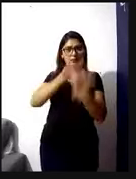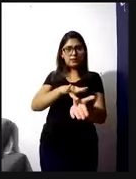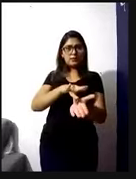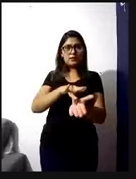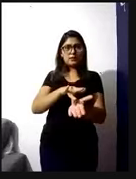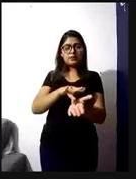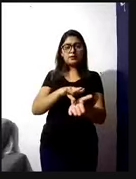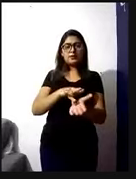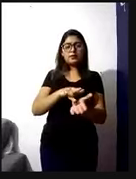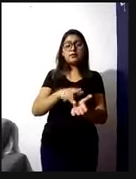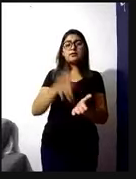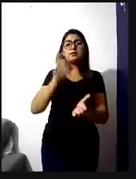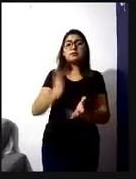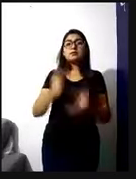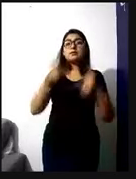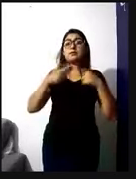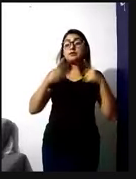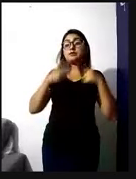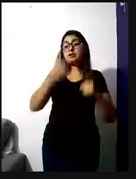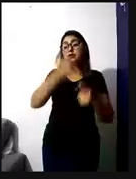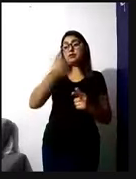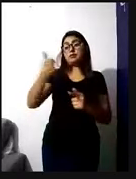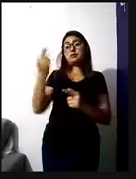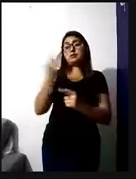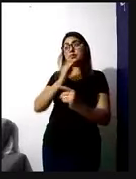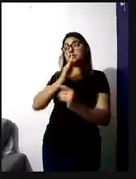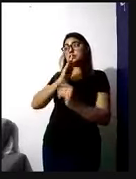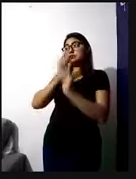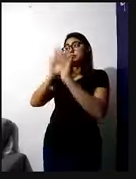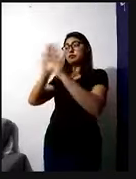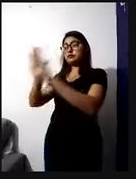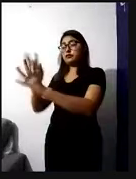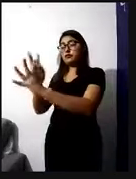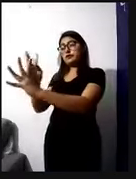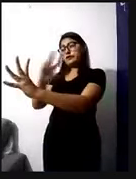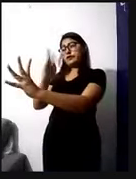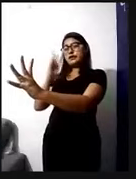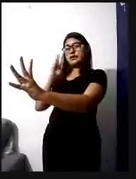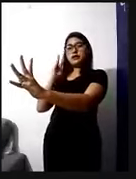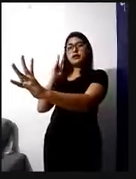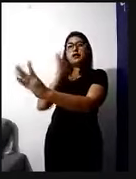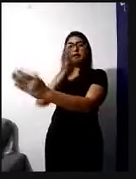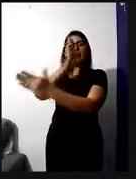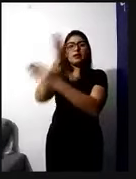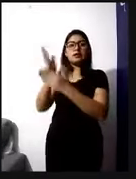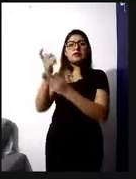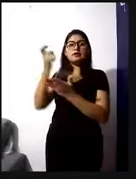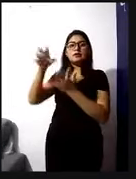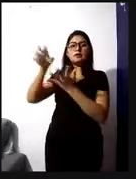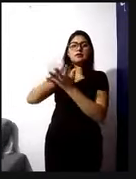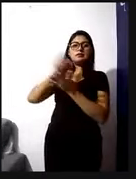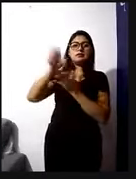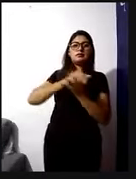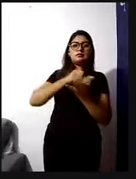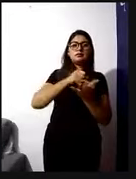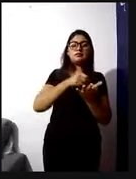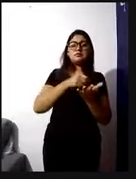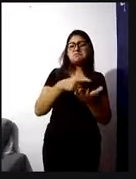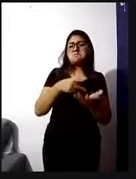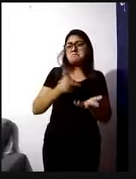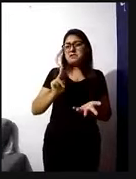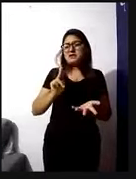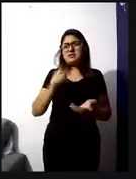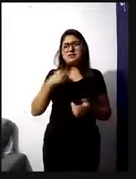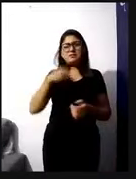fue mucha controversia porque estuvimos viendo muchísimas fotos de gente formada. La verdad es que me parece que